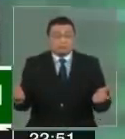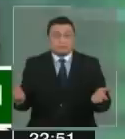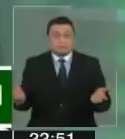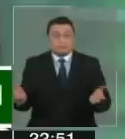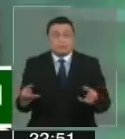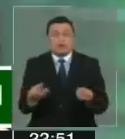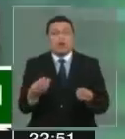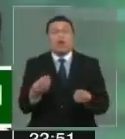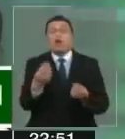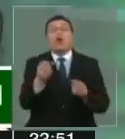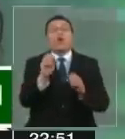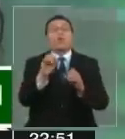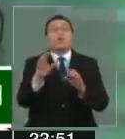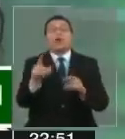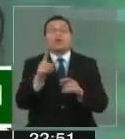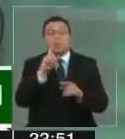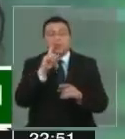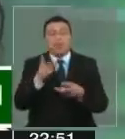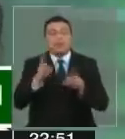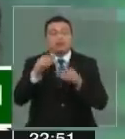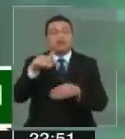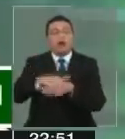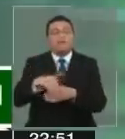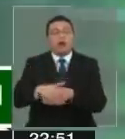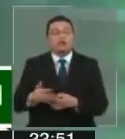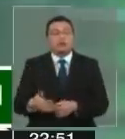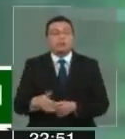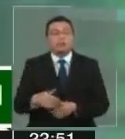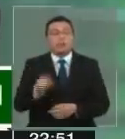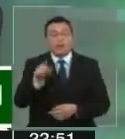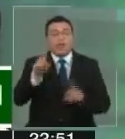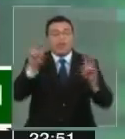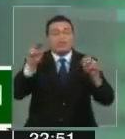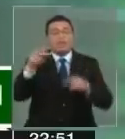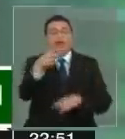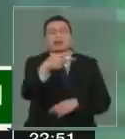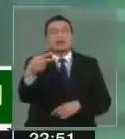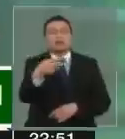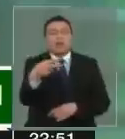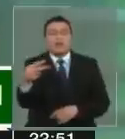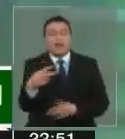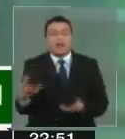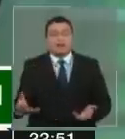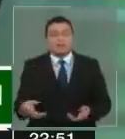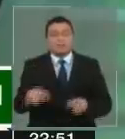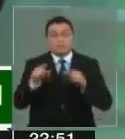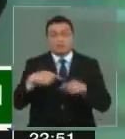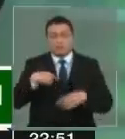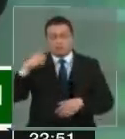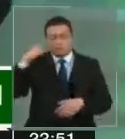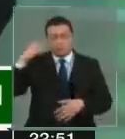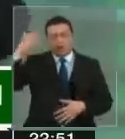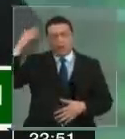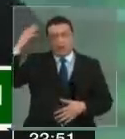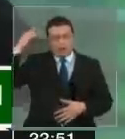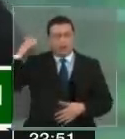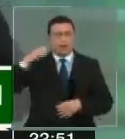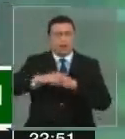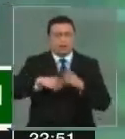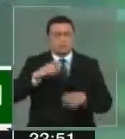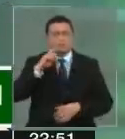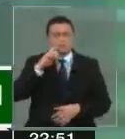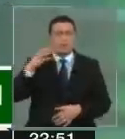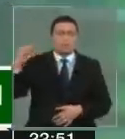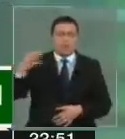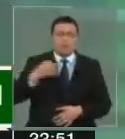¿cuántos tienen derecho a voto? Todo este tema de la sexualidad, por ejemplo. Fíjate que yo me acuerdo hace miles de años atrás, no me acuerdo quién